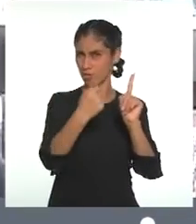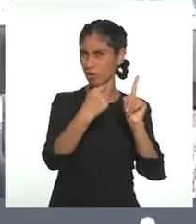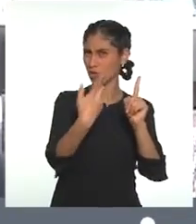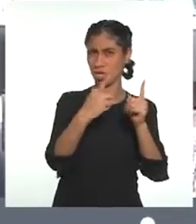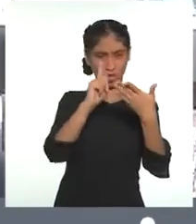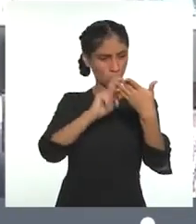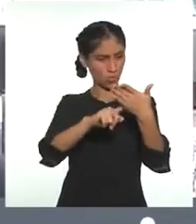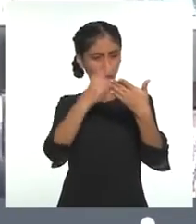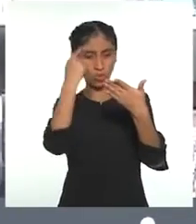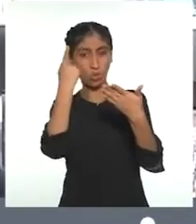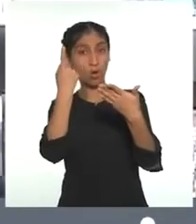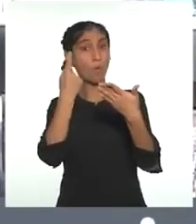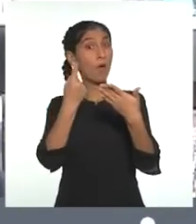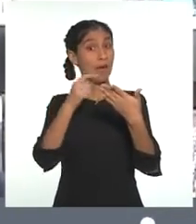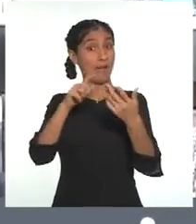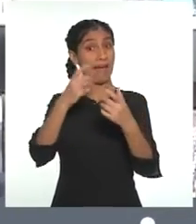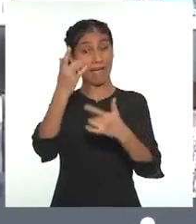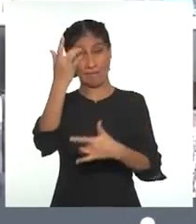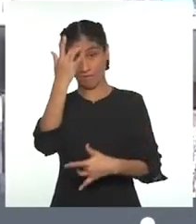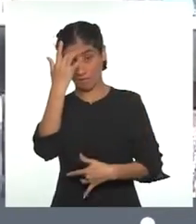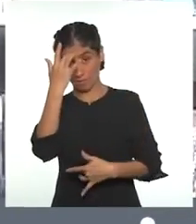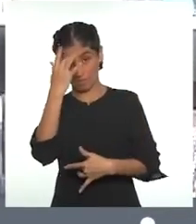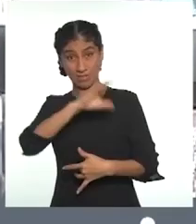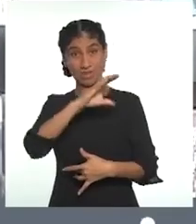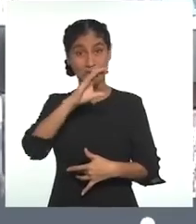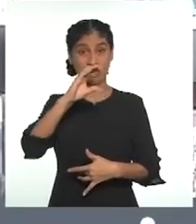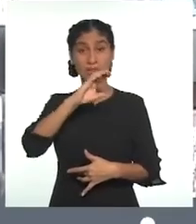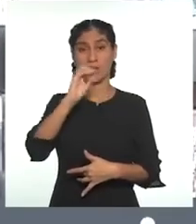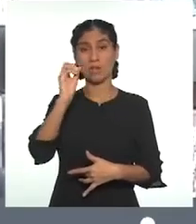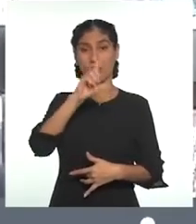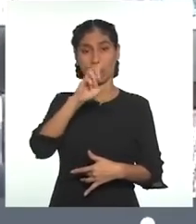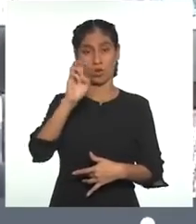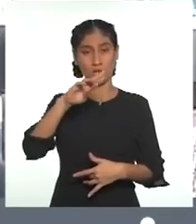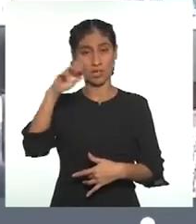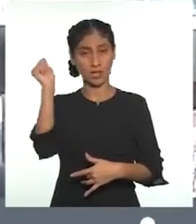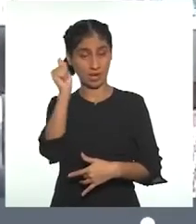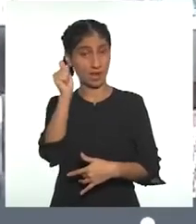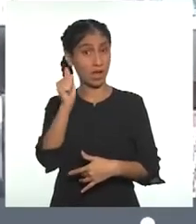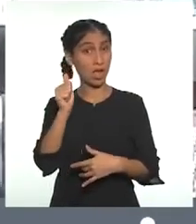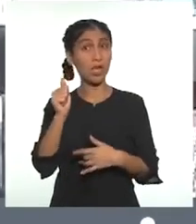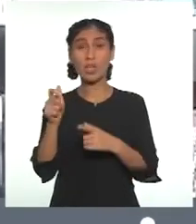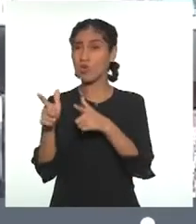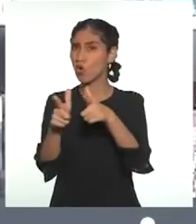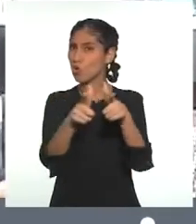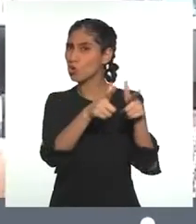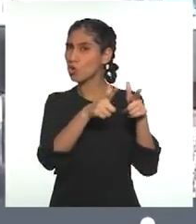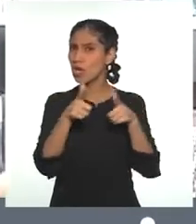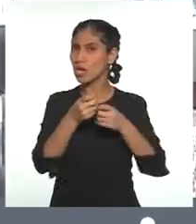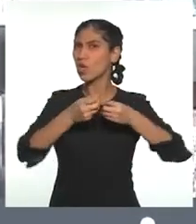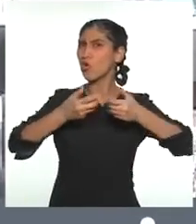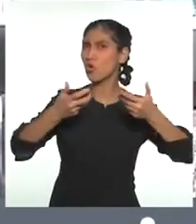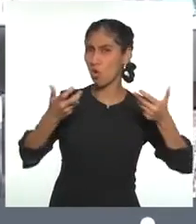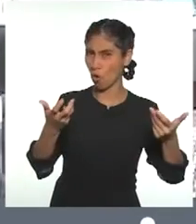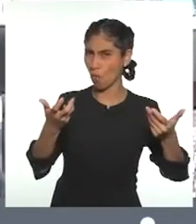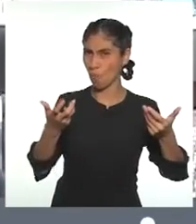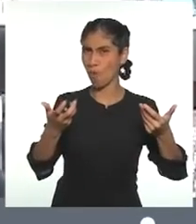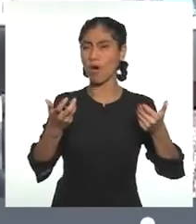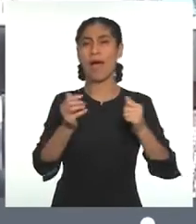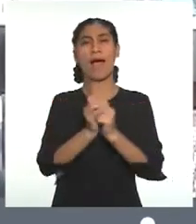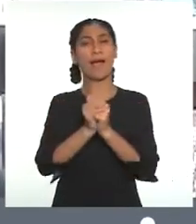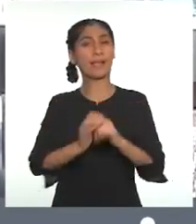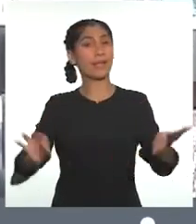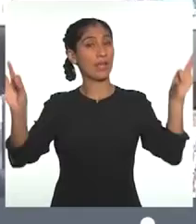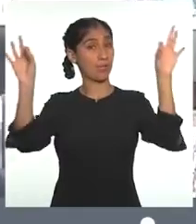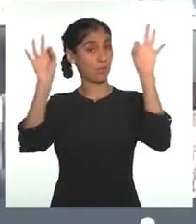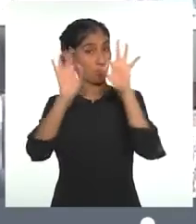señala que una de las formas de controlar la deshidratación en pacientes con síntomas leves de cólera